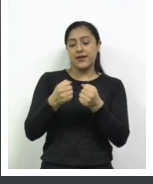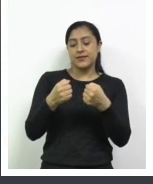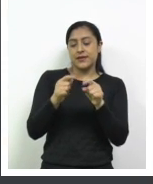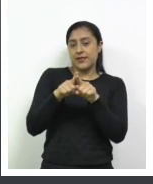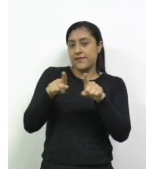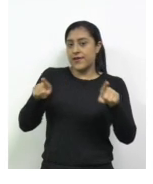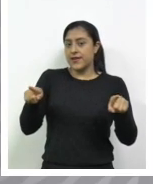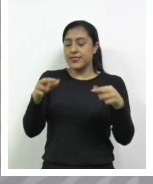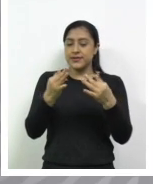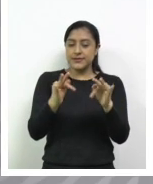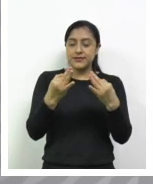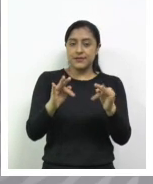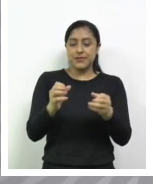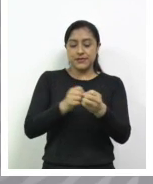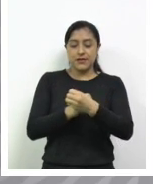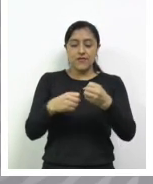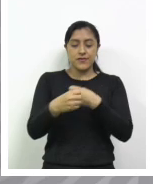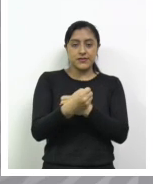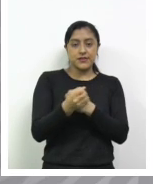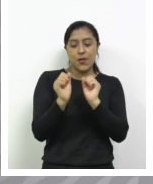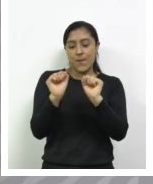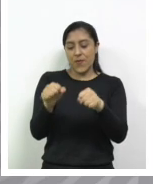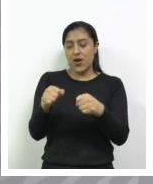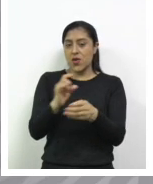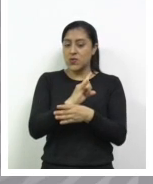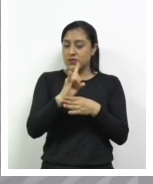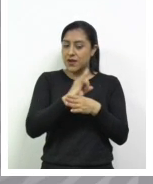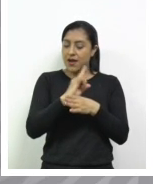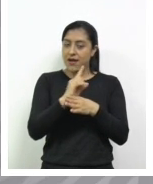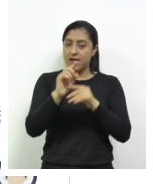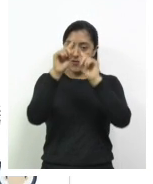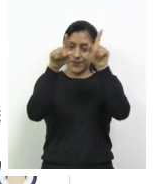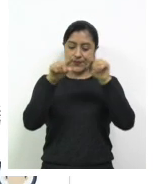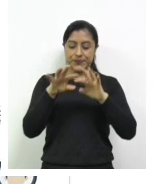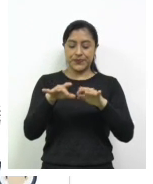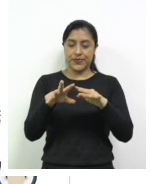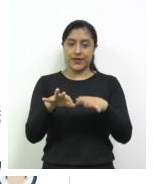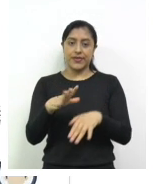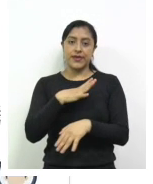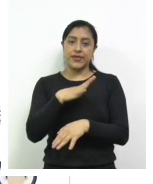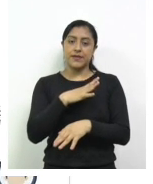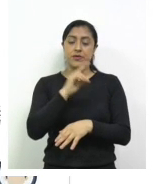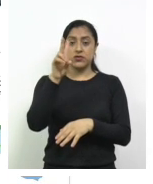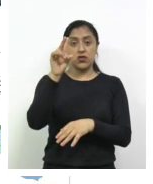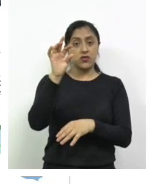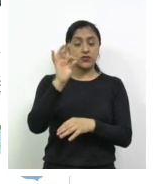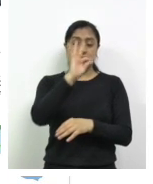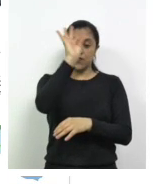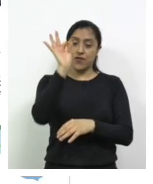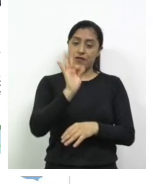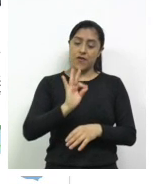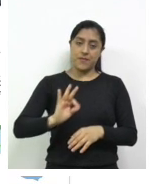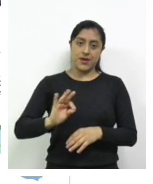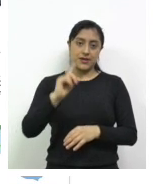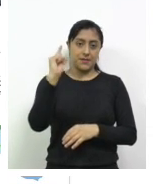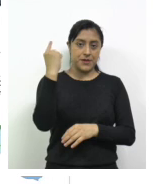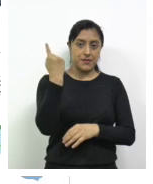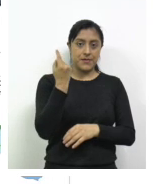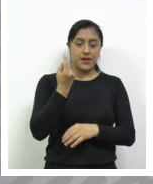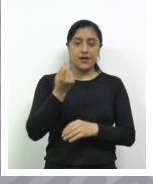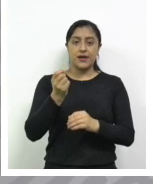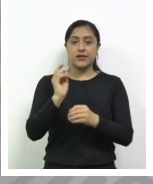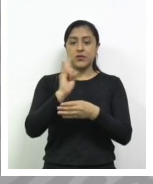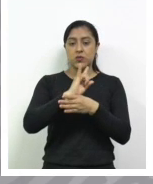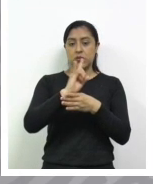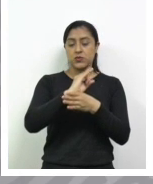desde la comodidad de su hogar u oficina para poder utilizar los servicios en línea de renap existen dos opciones la primera